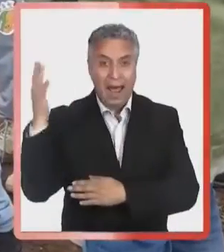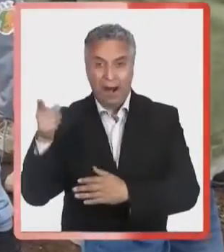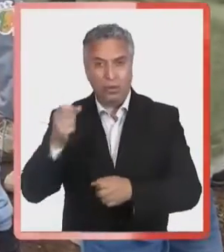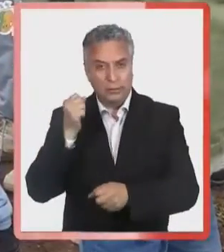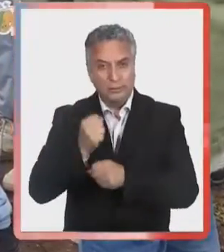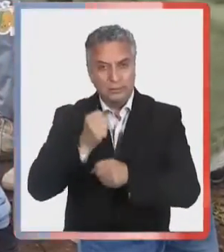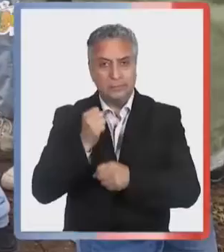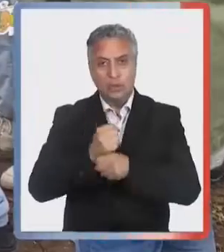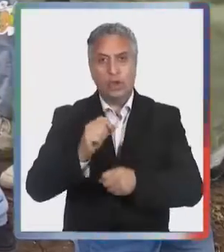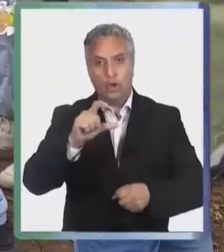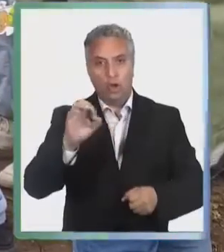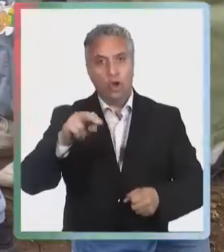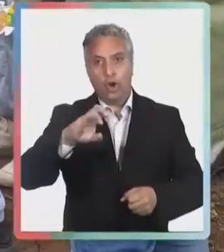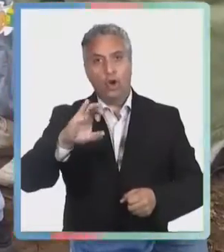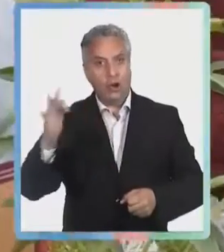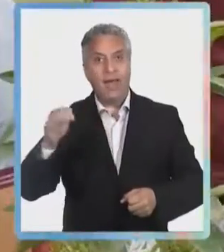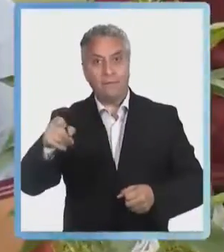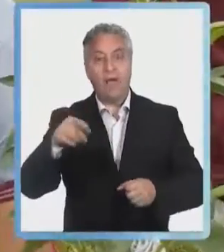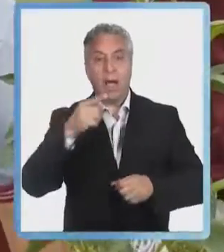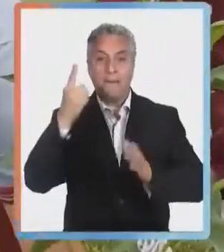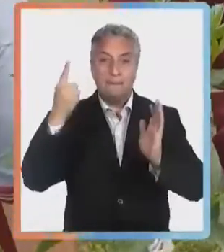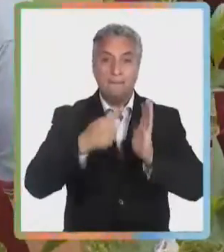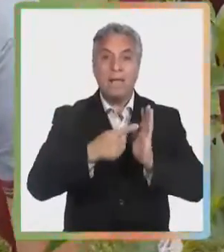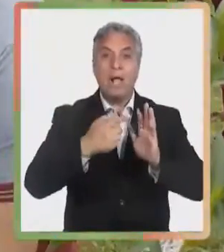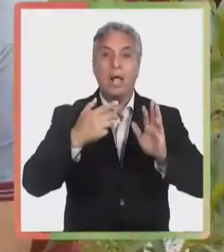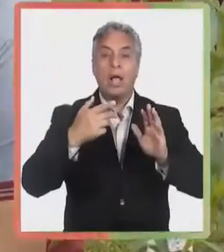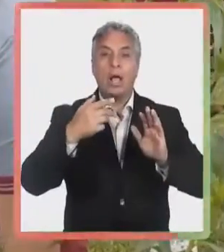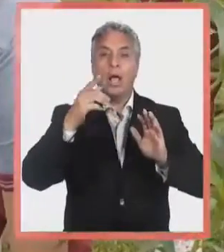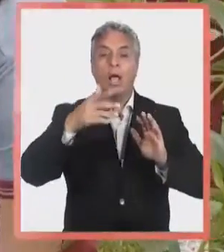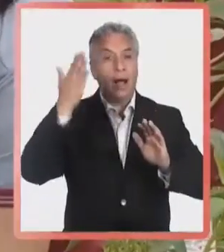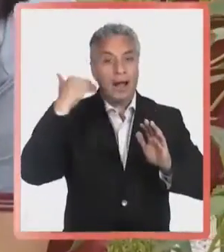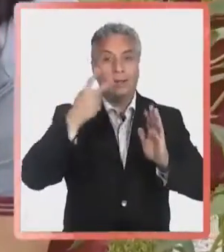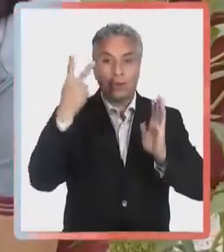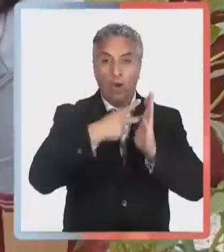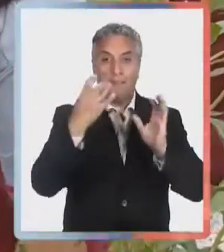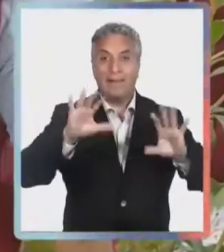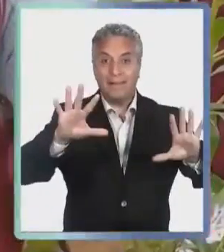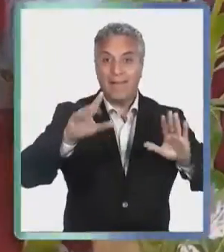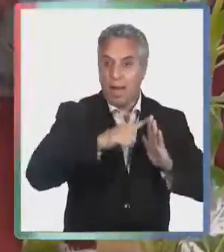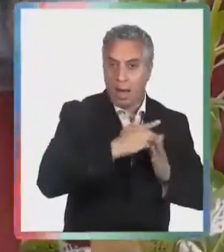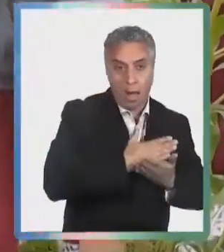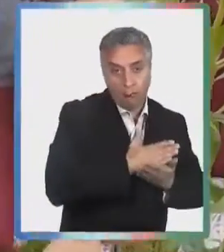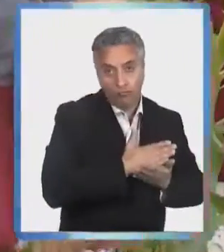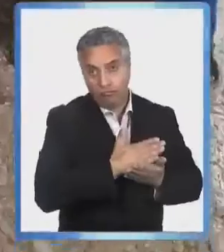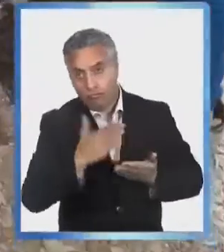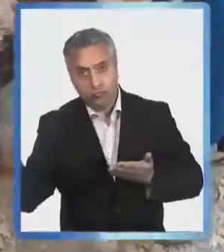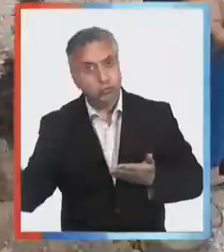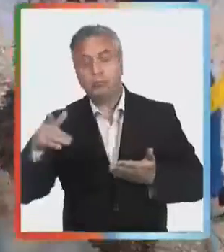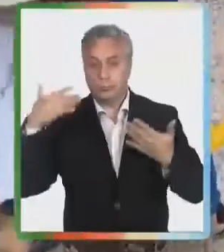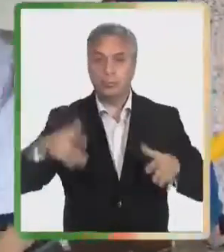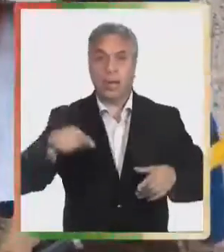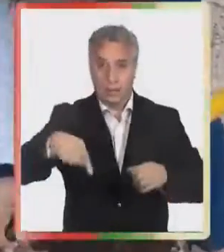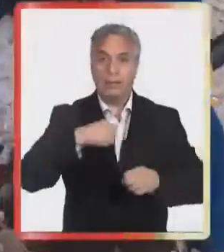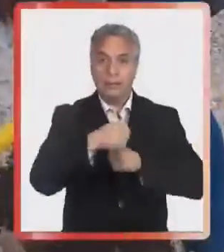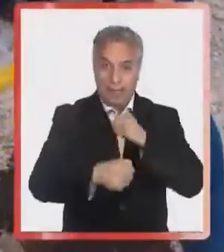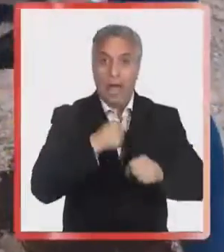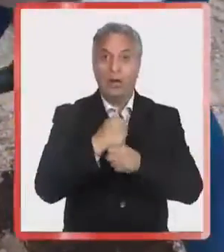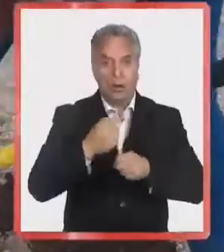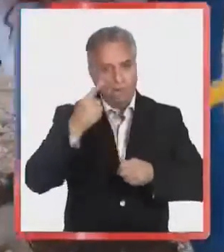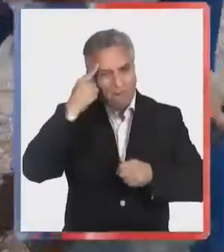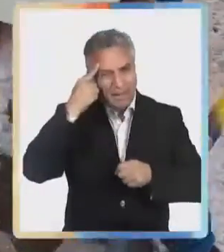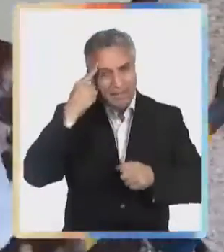el Maule desde el año 2010 ha entregado más de 2 millones de árboles. Para este año se ha previsto entregar